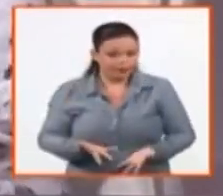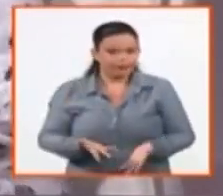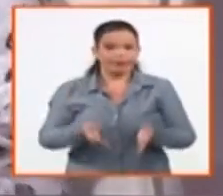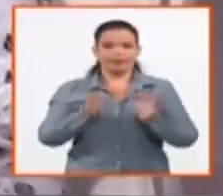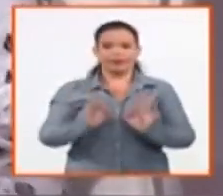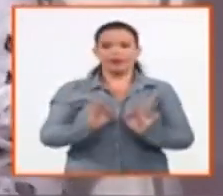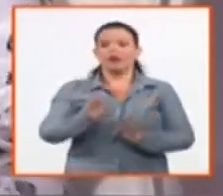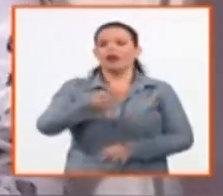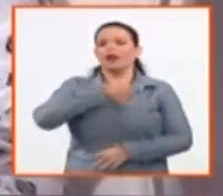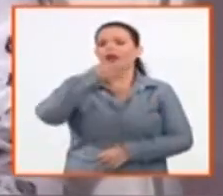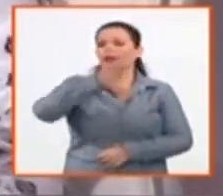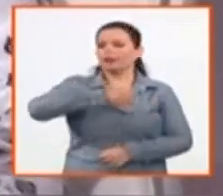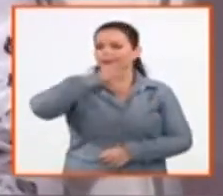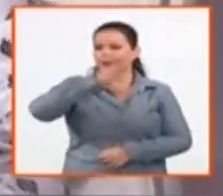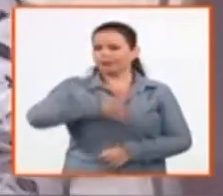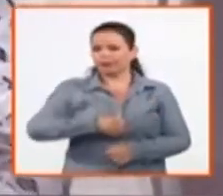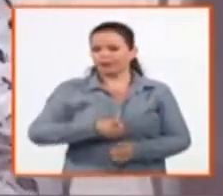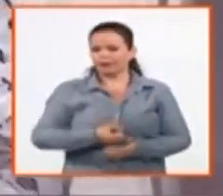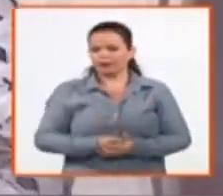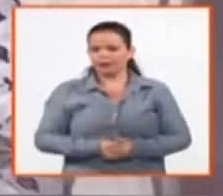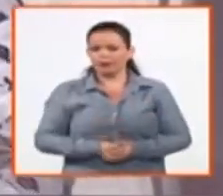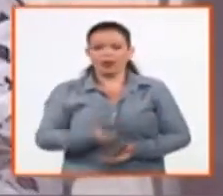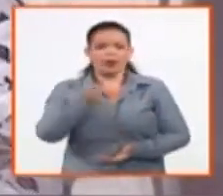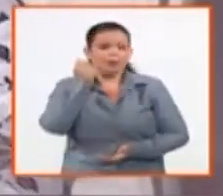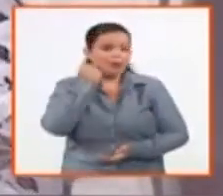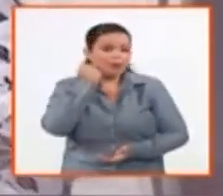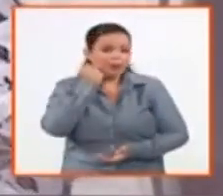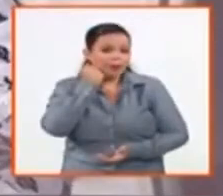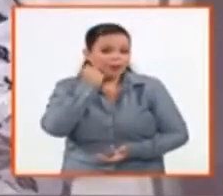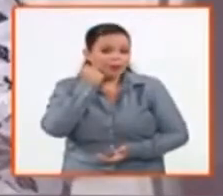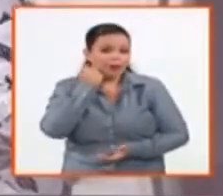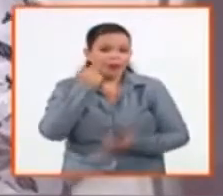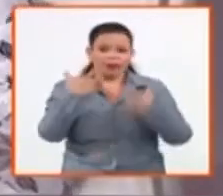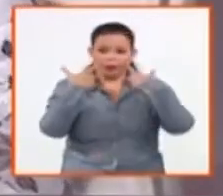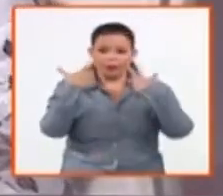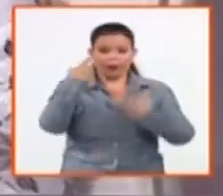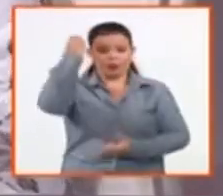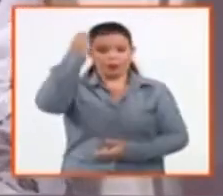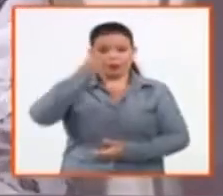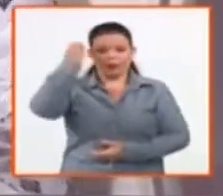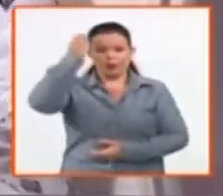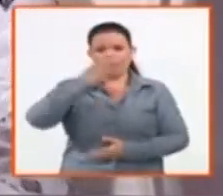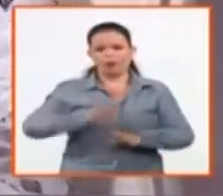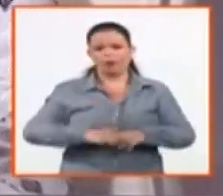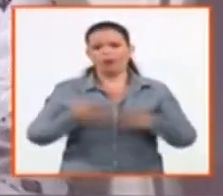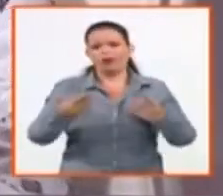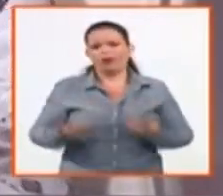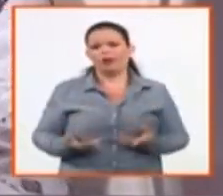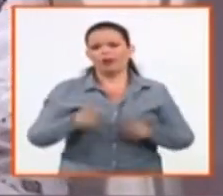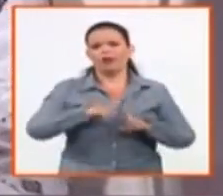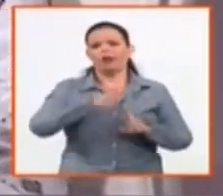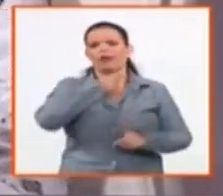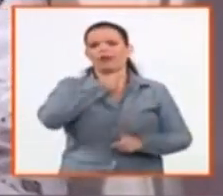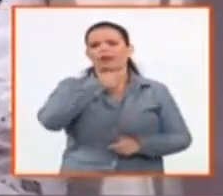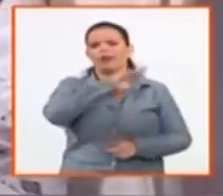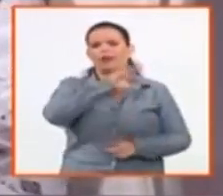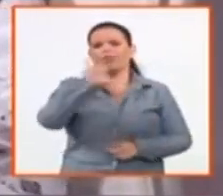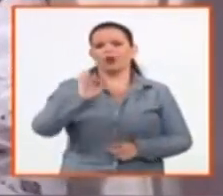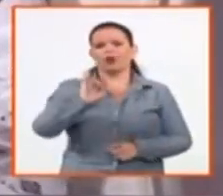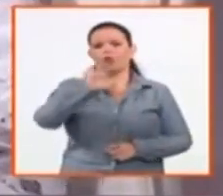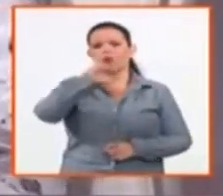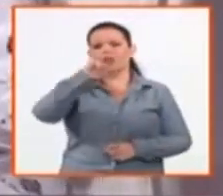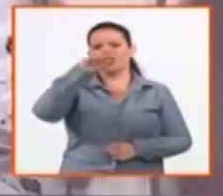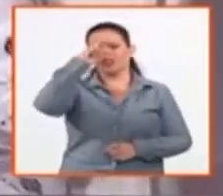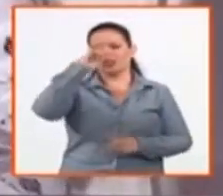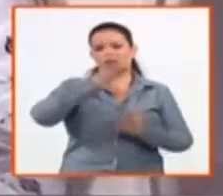que lo más preocupante es el terrorismo. ¿Tú sabes por qué? Porque es precisamente es el pretexto que ha asumido Estados Unidos para